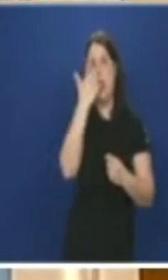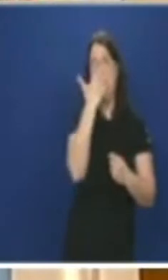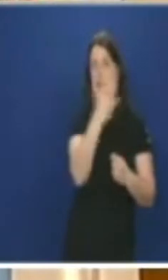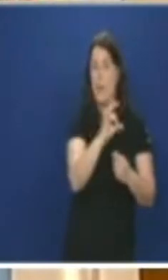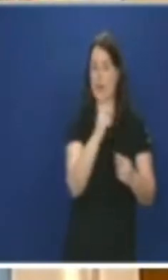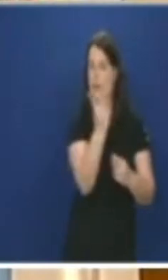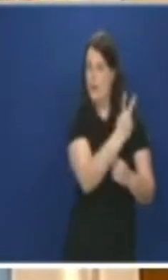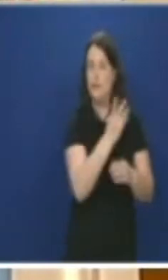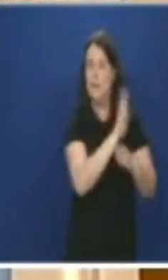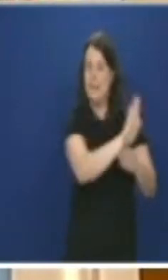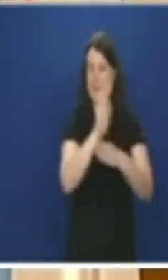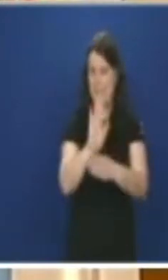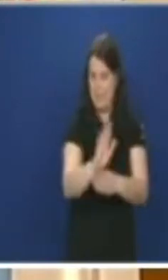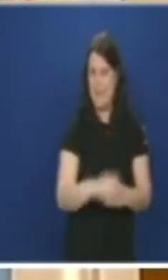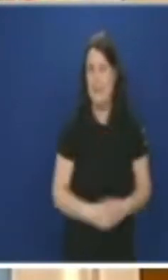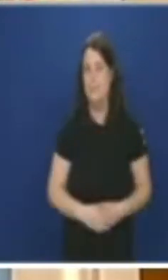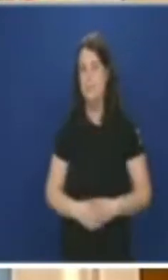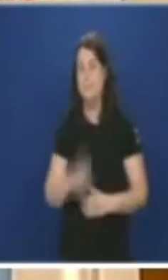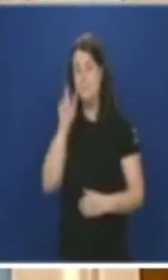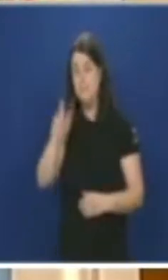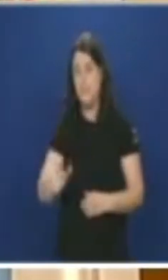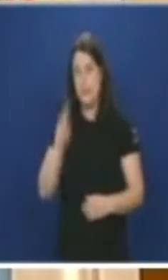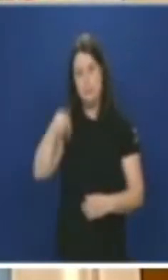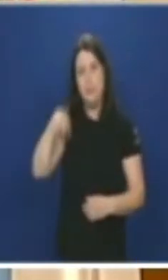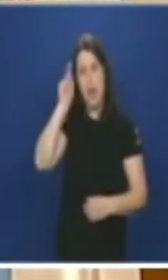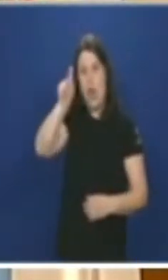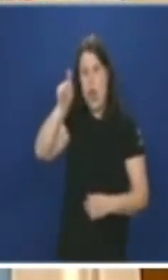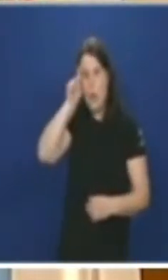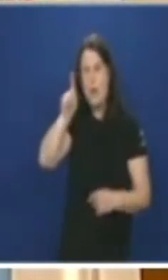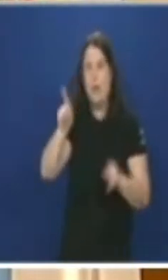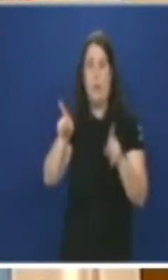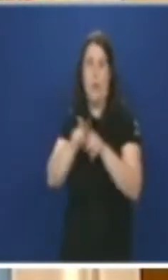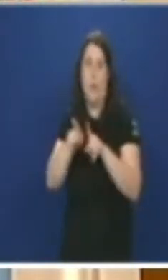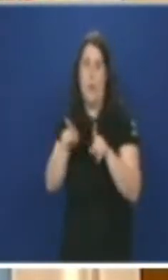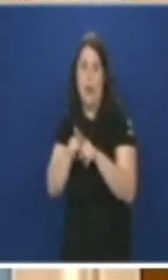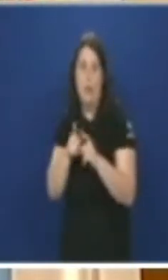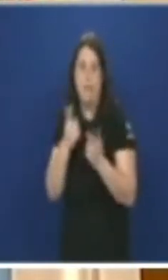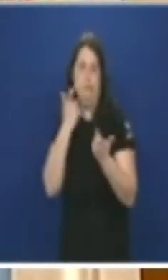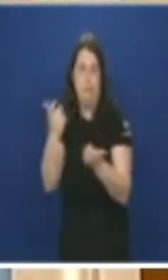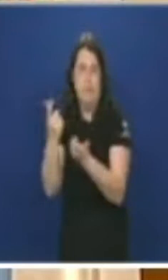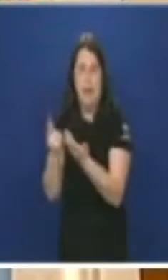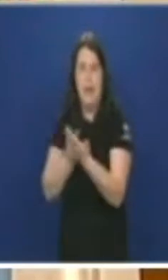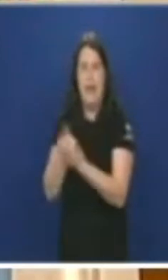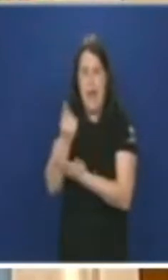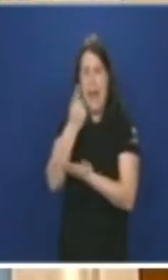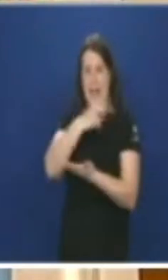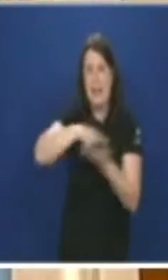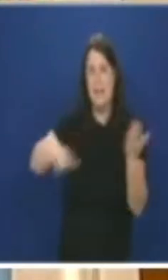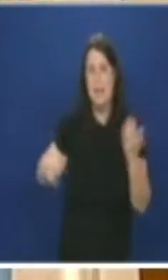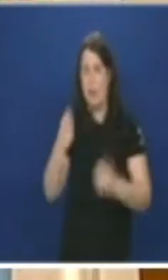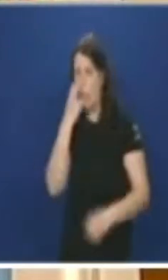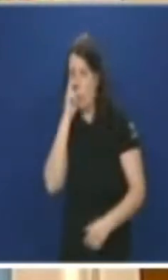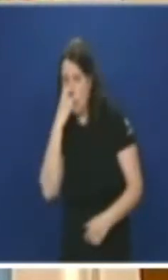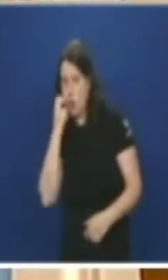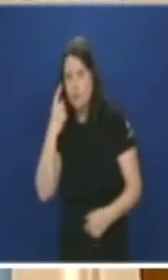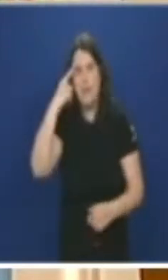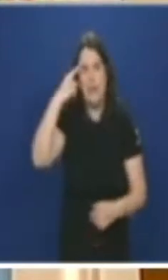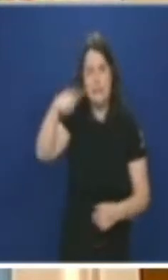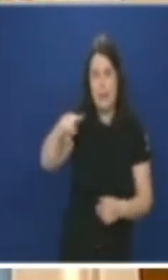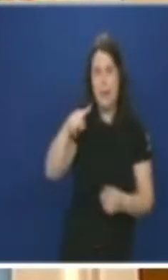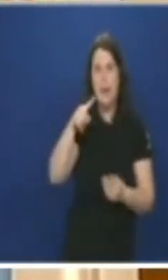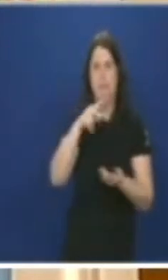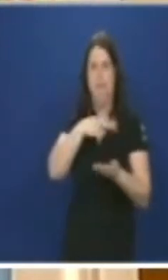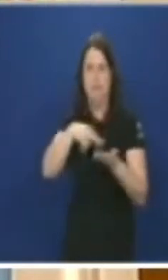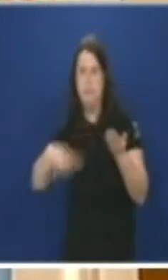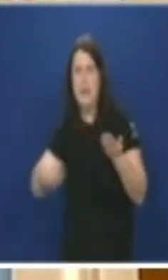Vicente Risco, mestre indiscutible da etnografía galega, curioso, amante do saber e interesado por